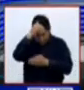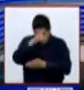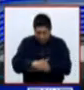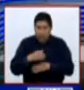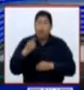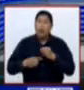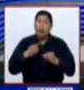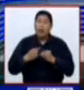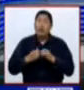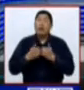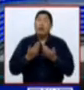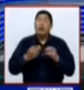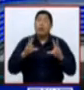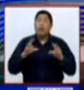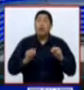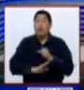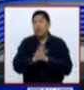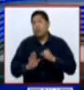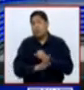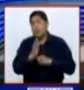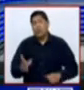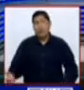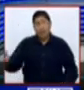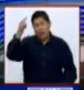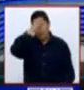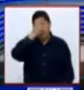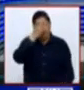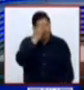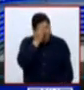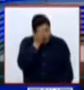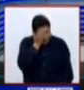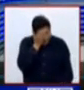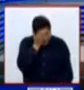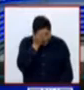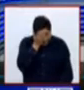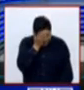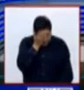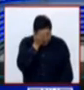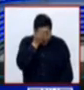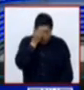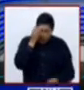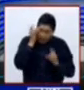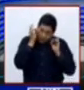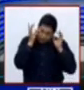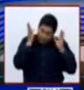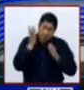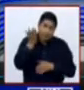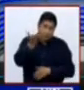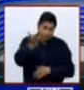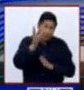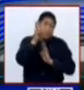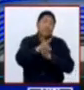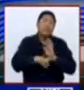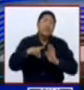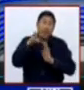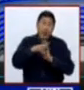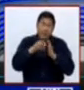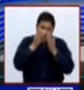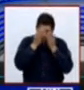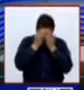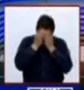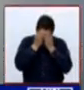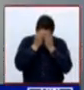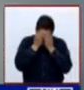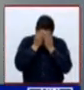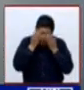acerca de la inseguridad en el Alto. No cesa la inseguridad, es increíble. Quiero que vean este video, por favor. Han tenido que maniatar a estas